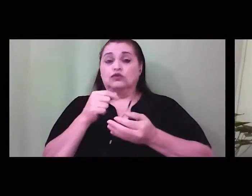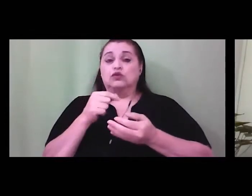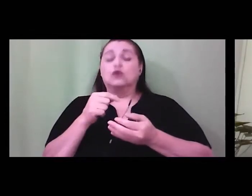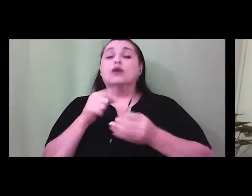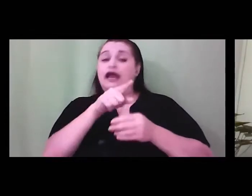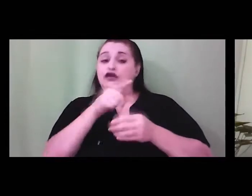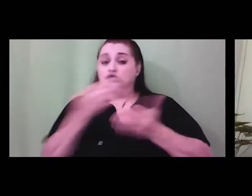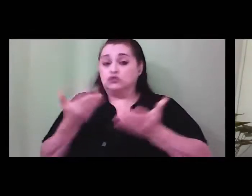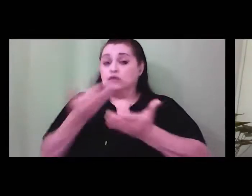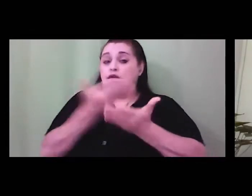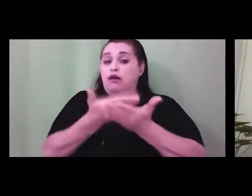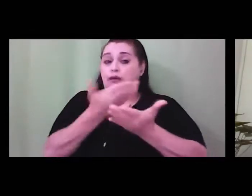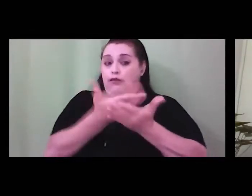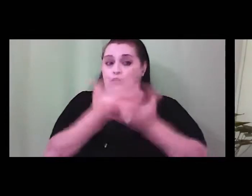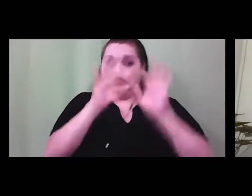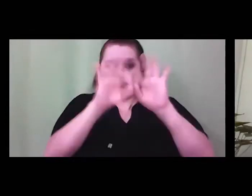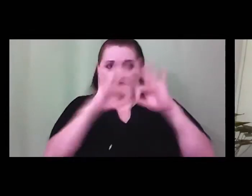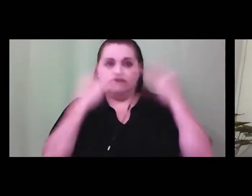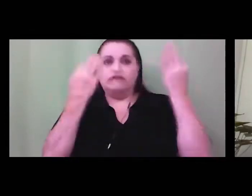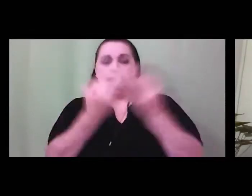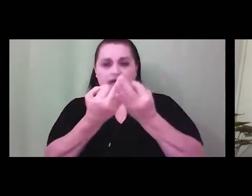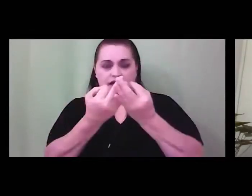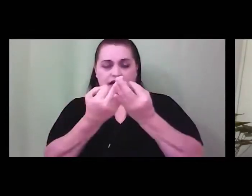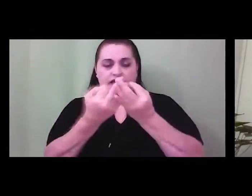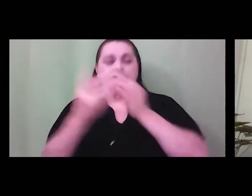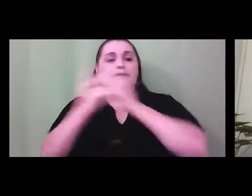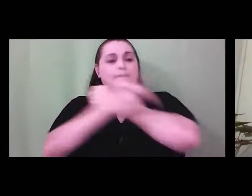son aportados por familias y por